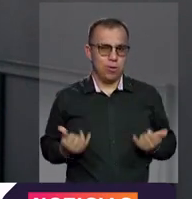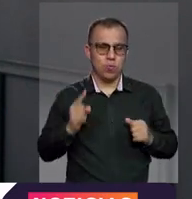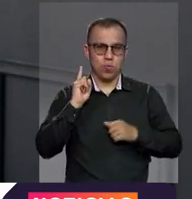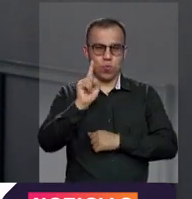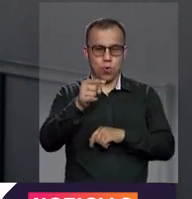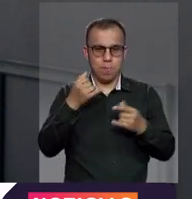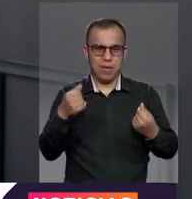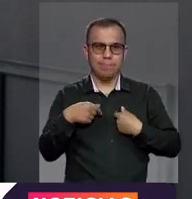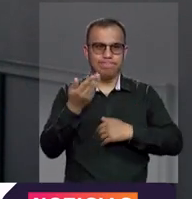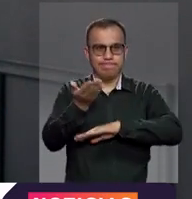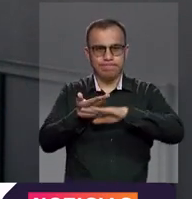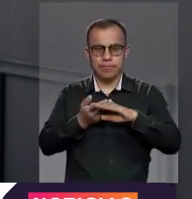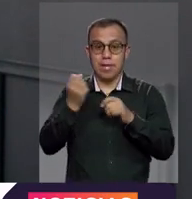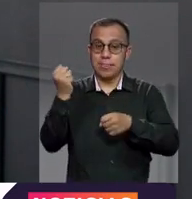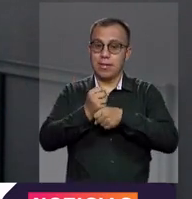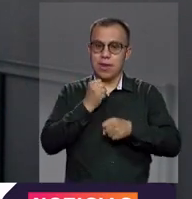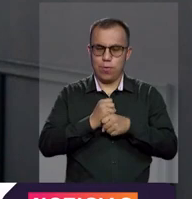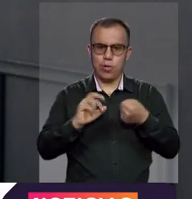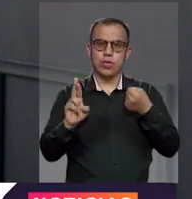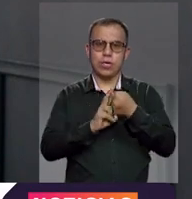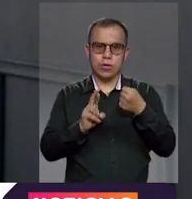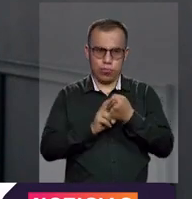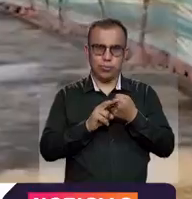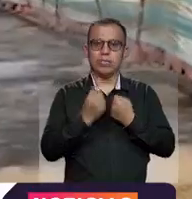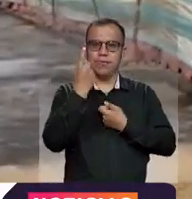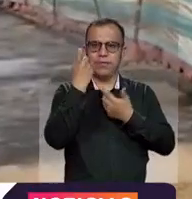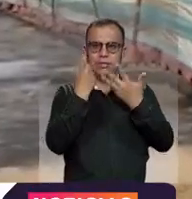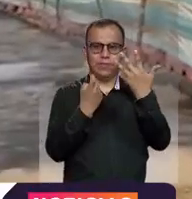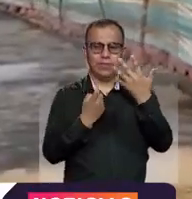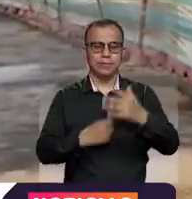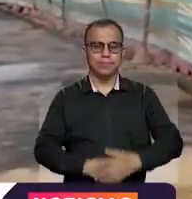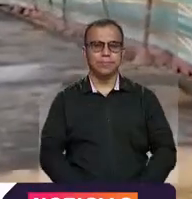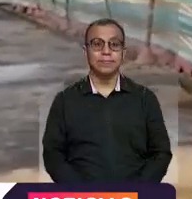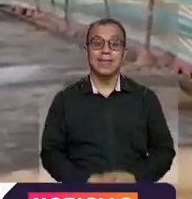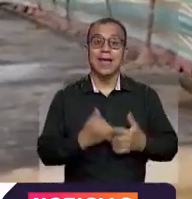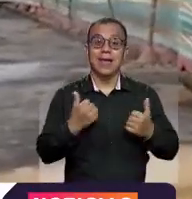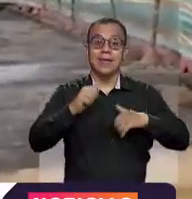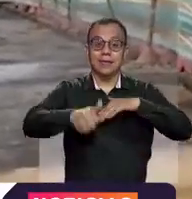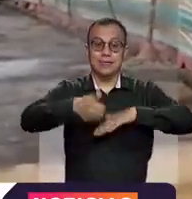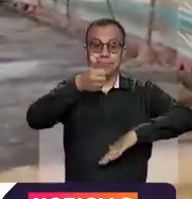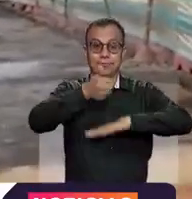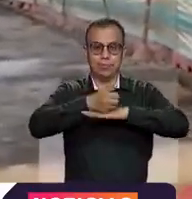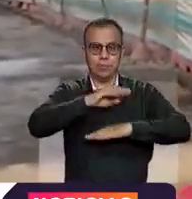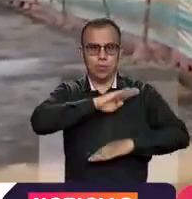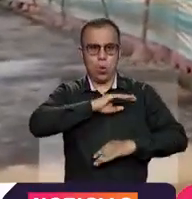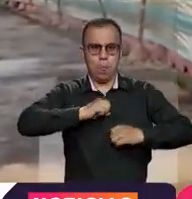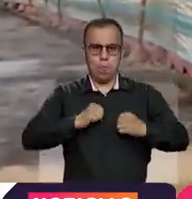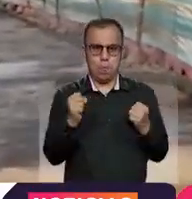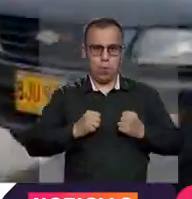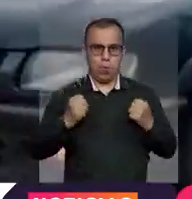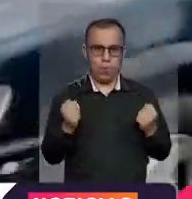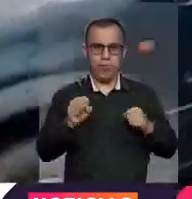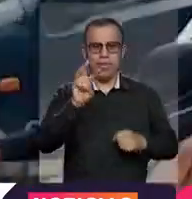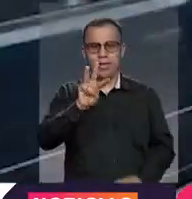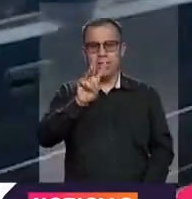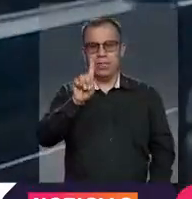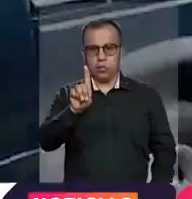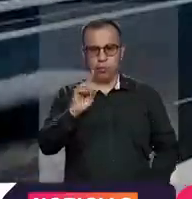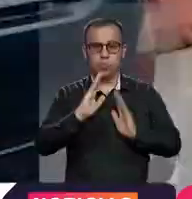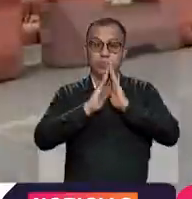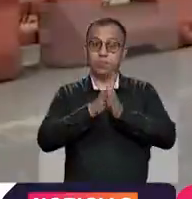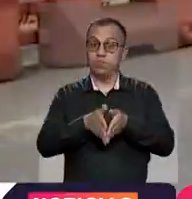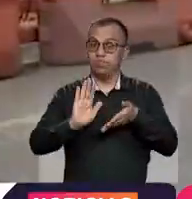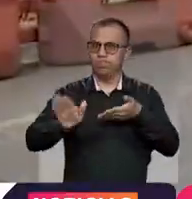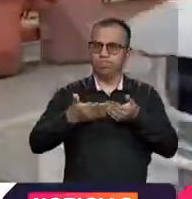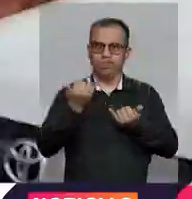en demanda de empleo y rutas para cubrir según la alcaldía de bogotá está previsto que el 31 de diciembre se